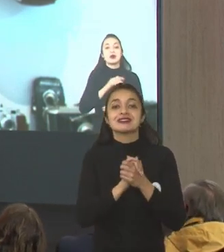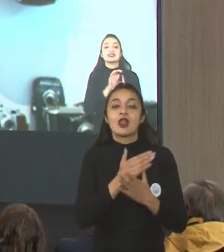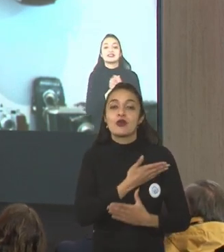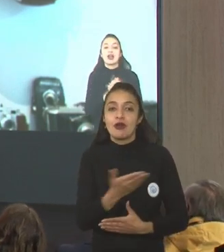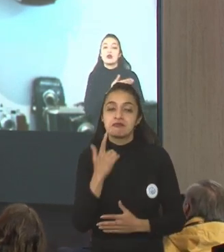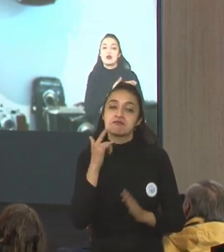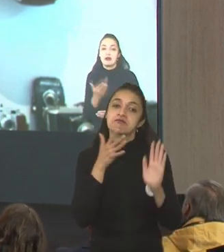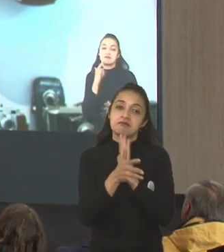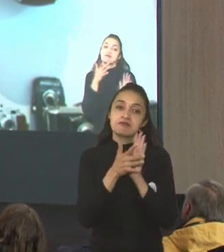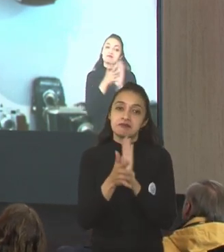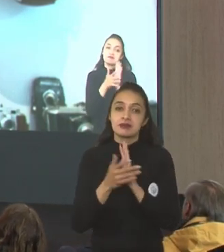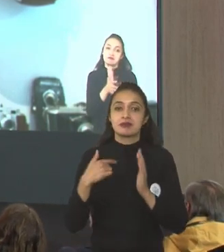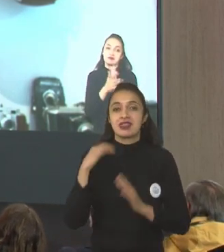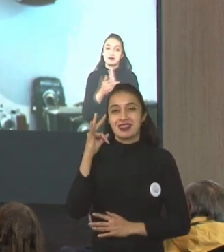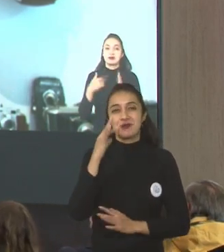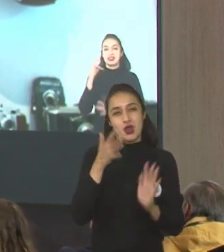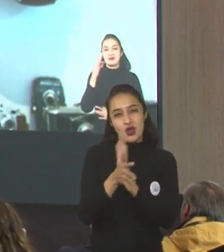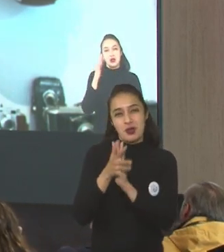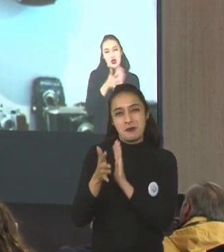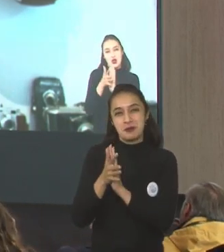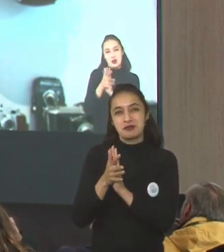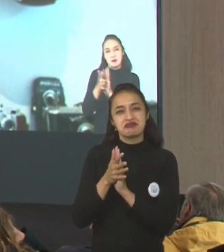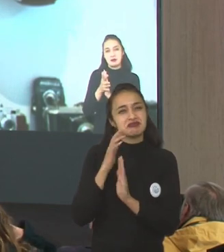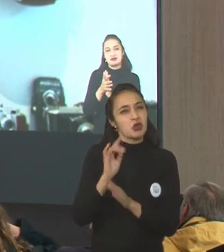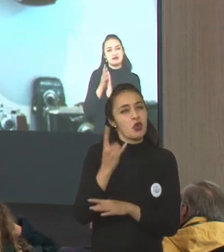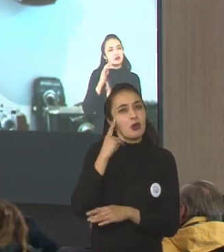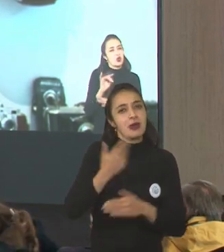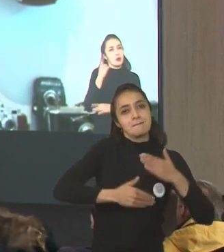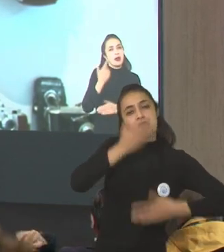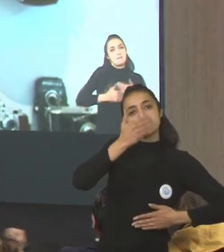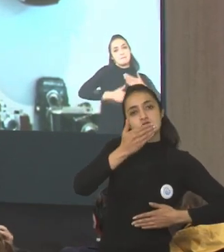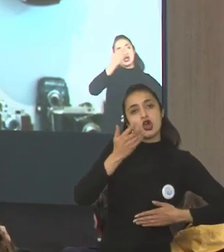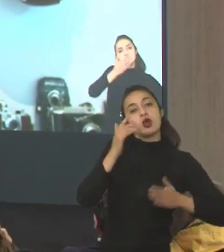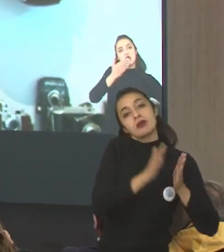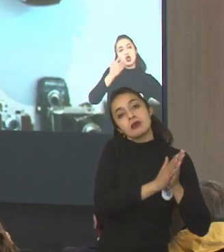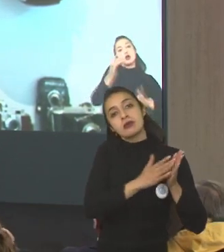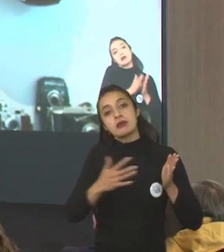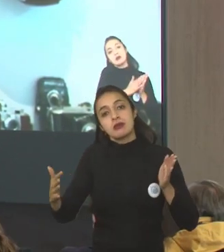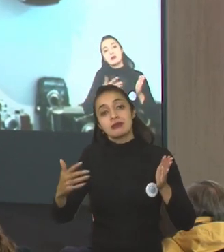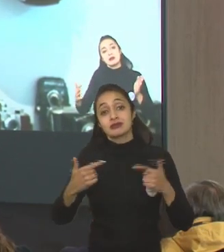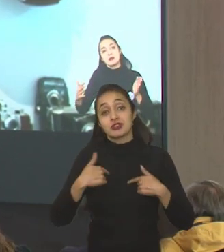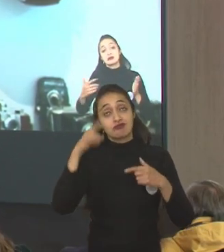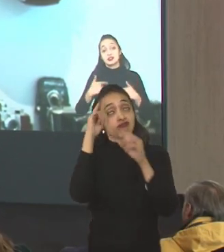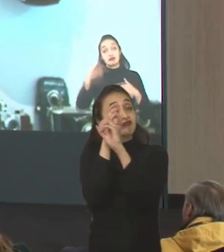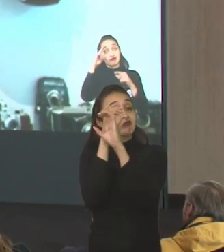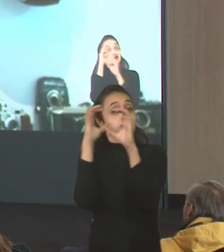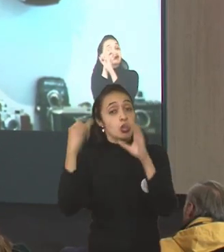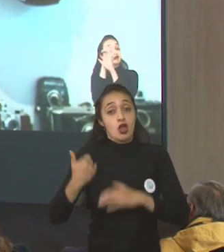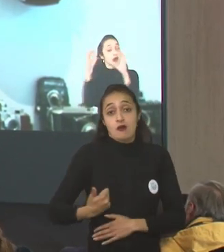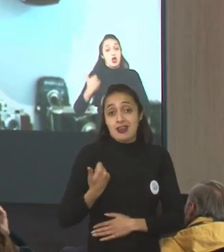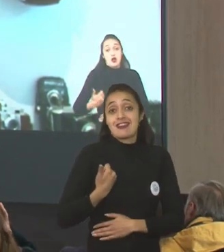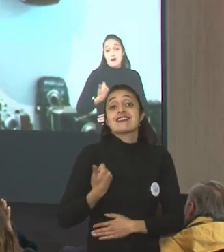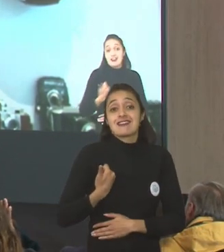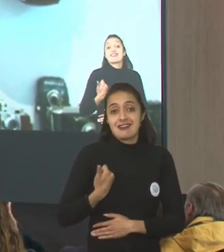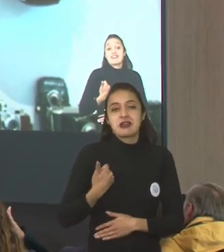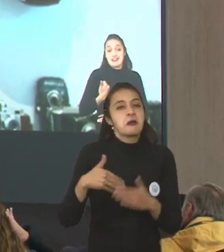poco de mi testimonio, ¿no? ¿Dónde inicio yo? Bueno, este pelado soñador inicia cuando